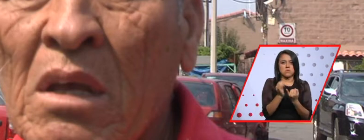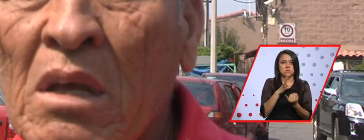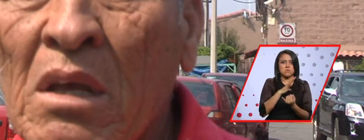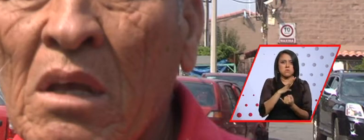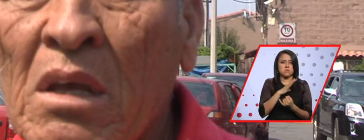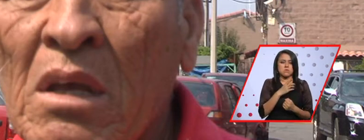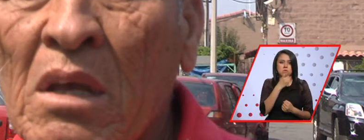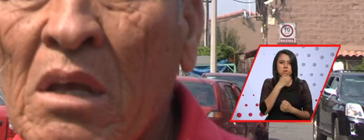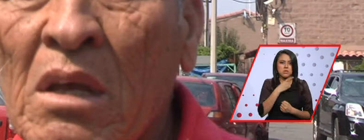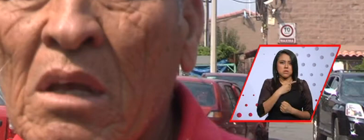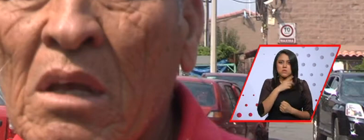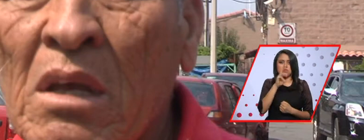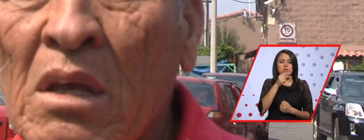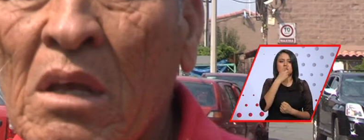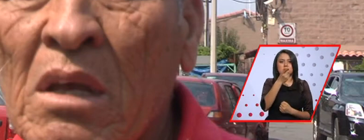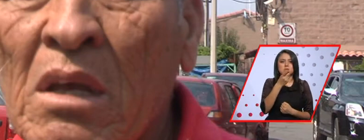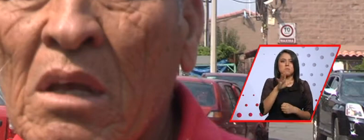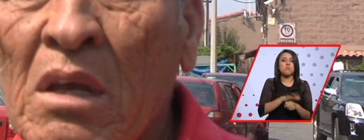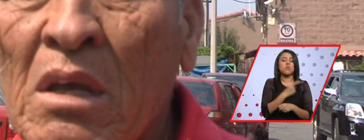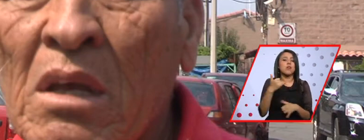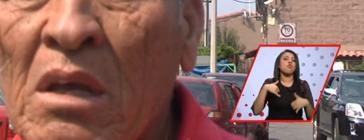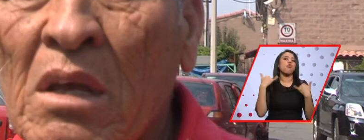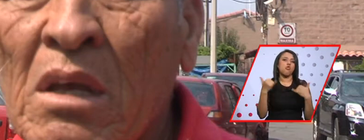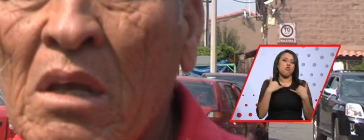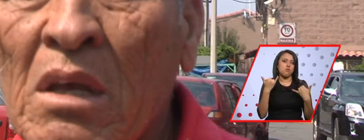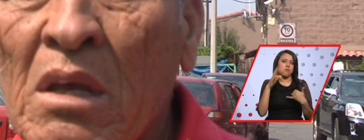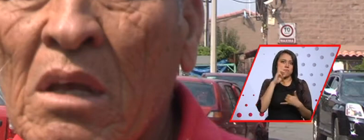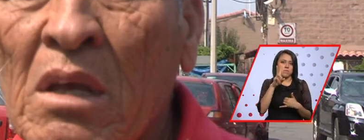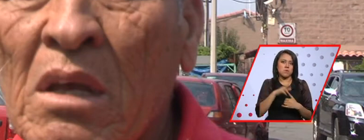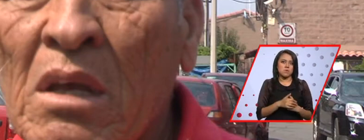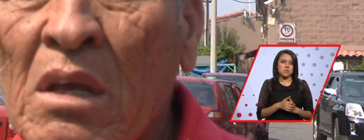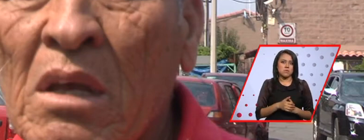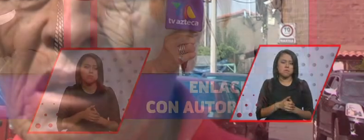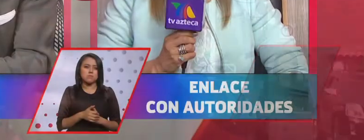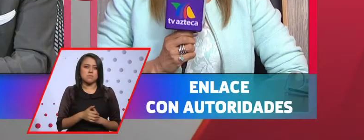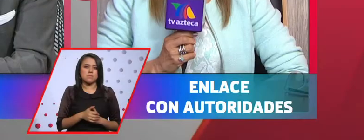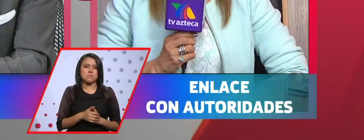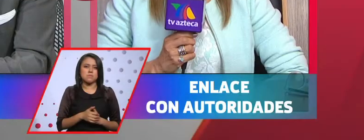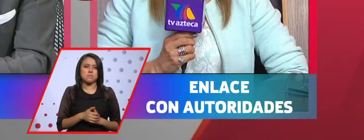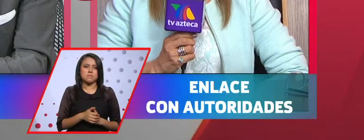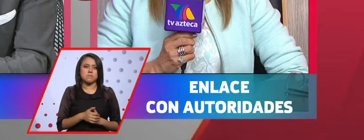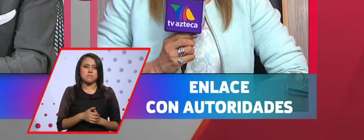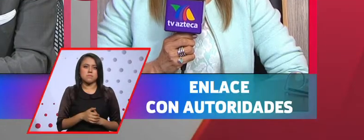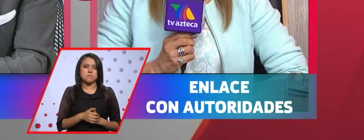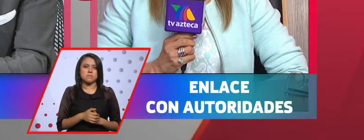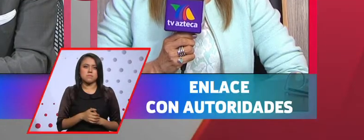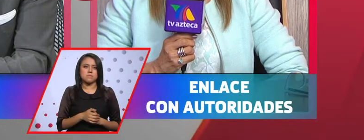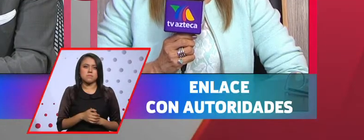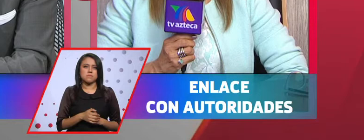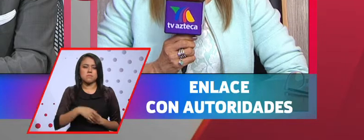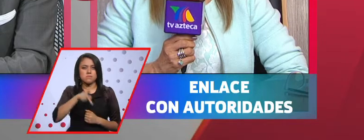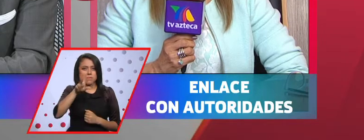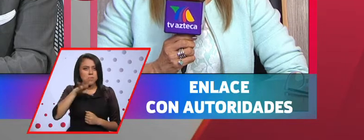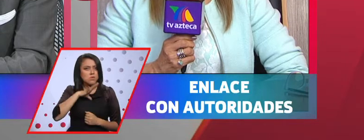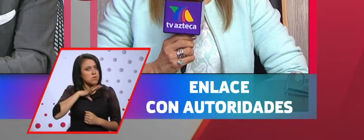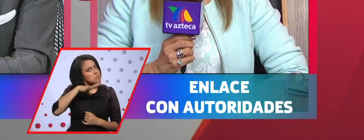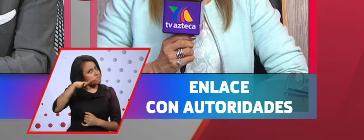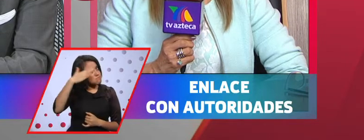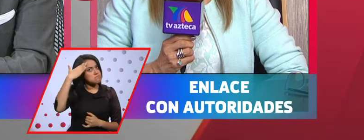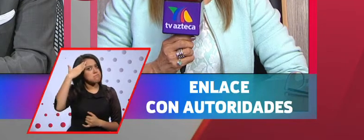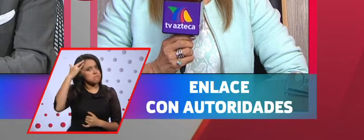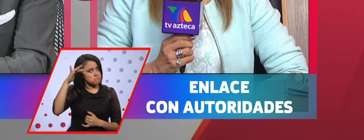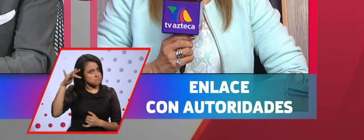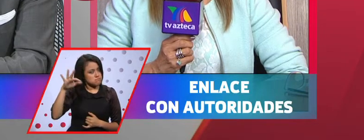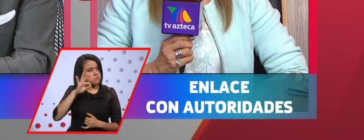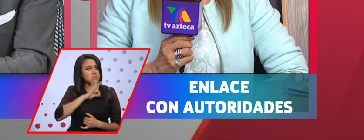la libertad de no sacarlo porque es muy joven para visitar el tribunal para menores. Pero claro, con usted ya está grandecito y me lo